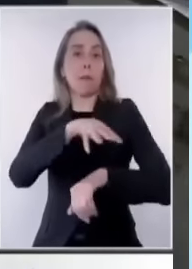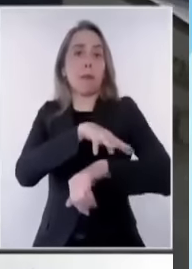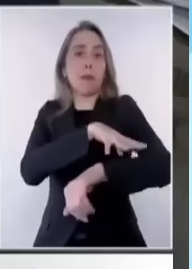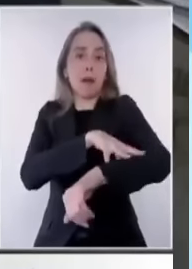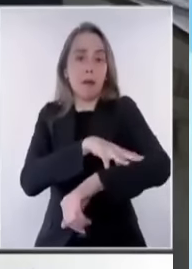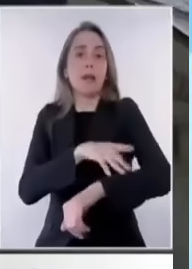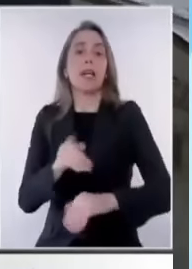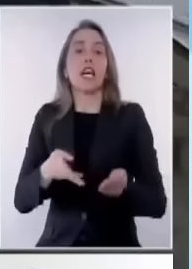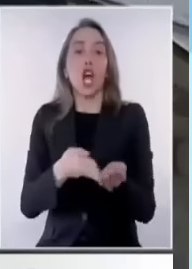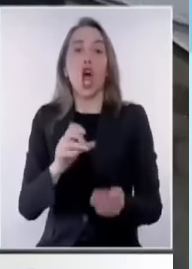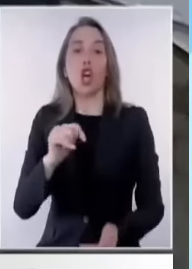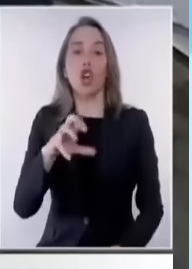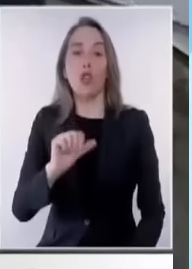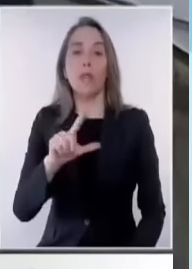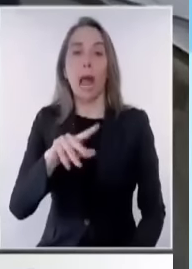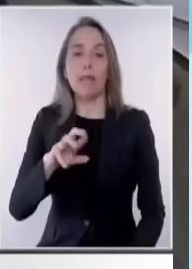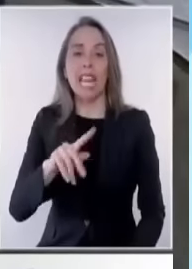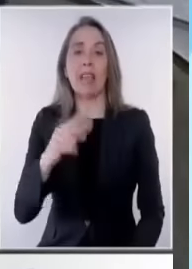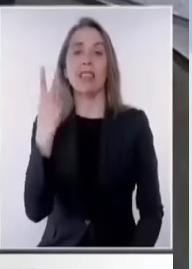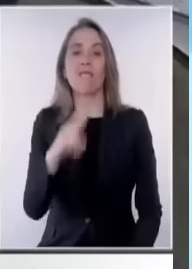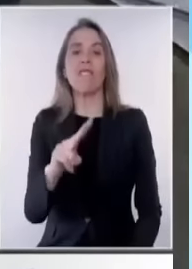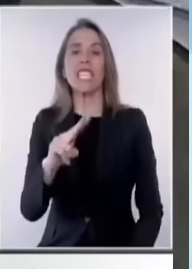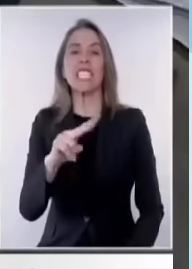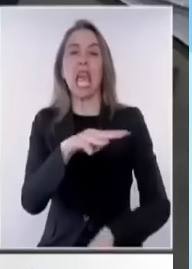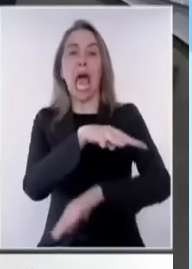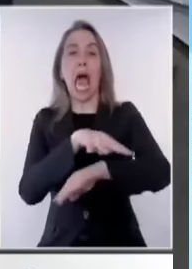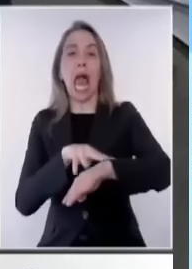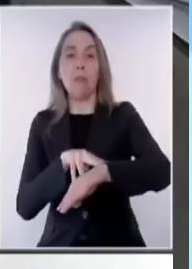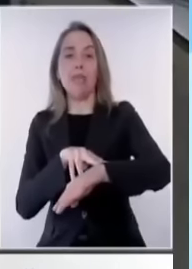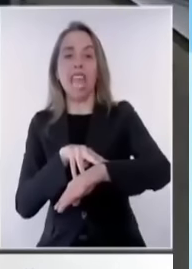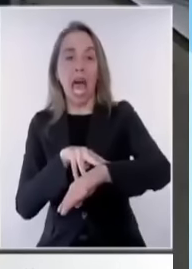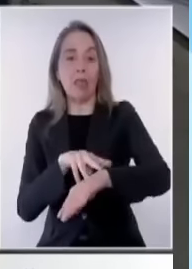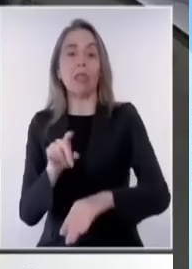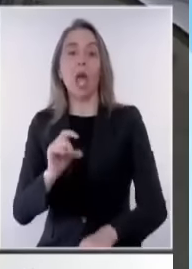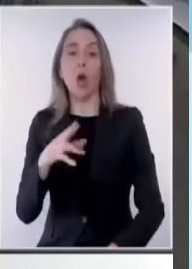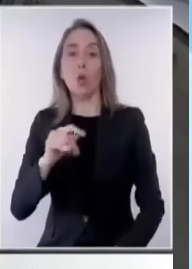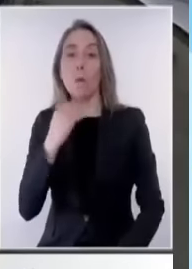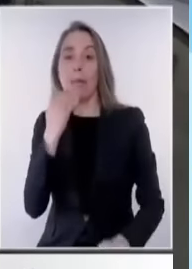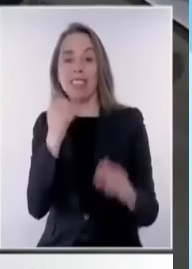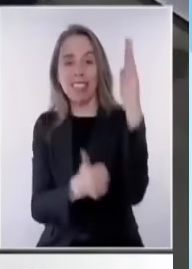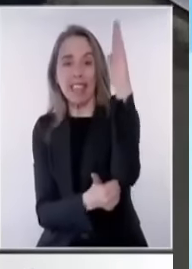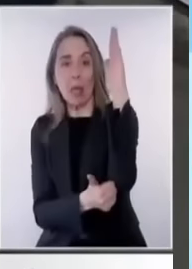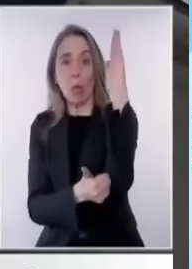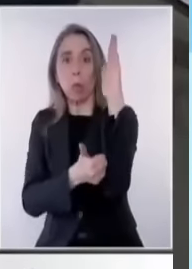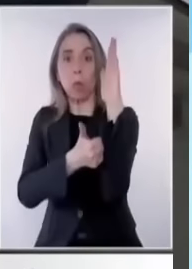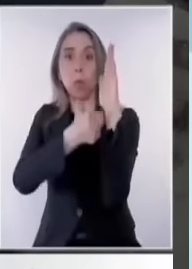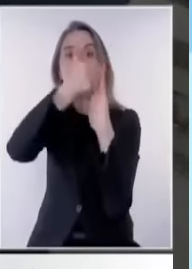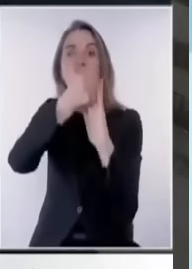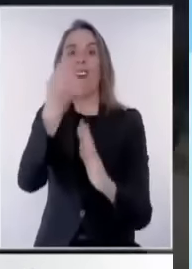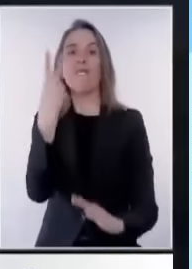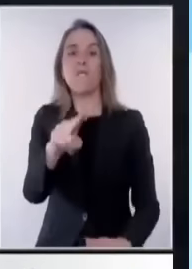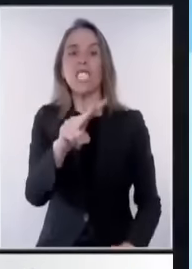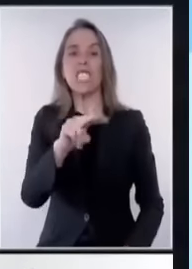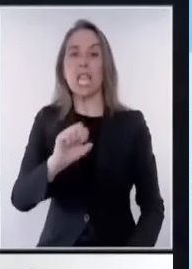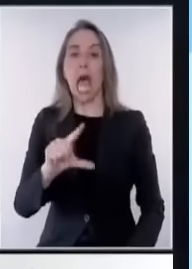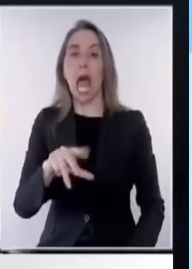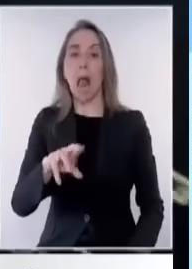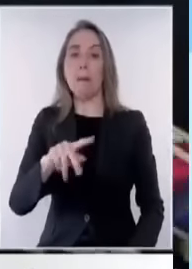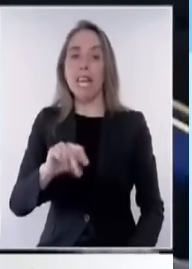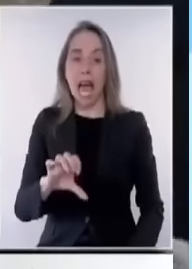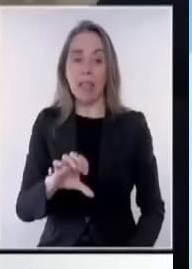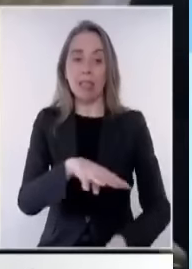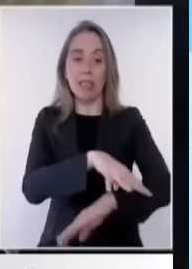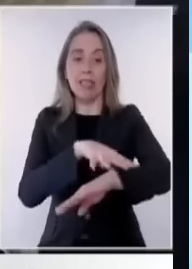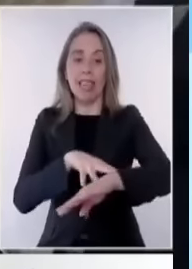navío, contraalmirante y vicealmirante. Y él, siendo grumete, termina como vicealmirante y llega